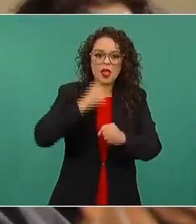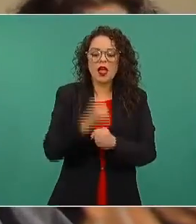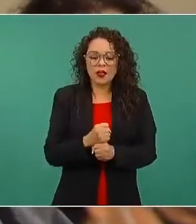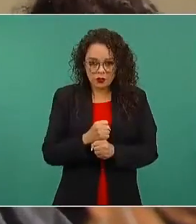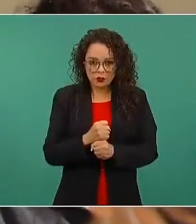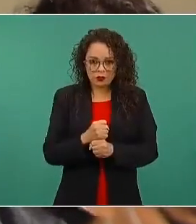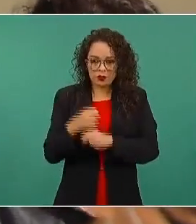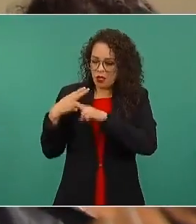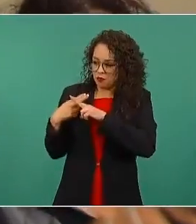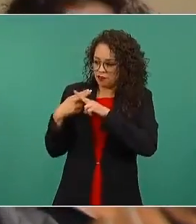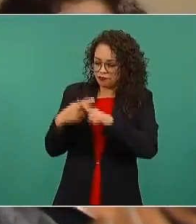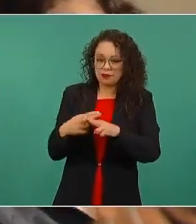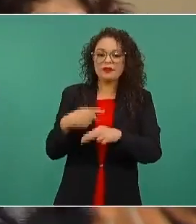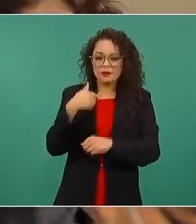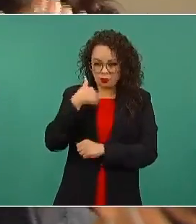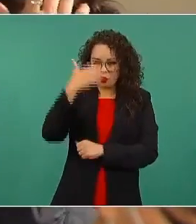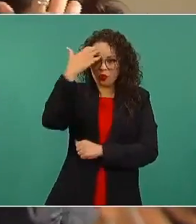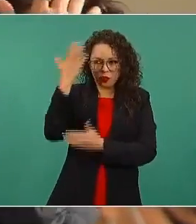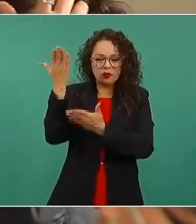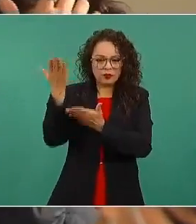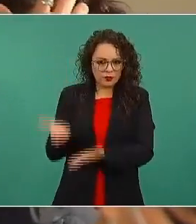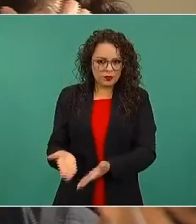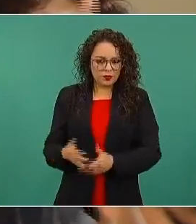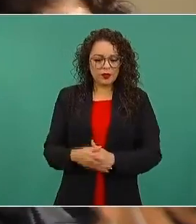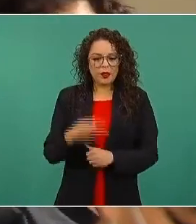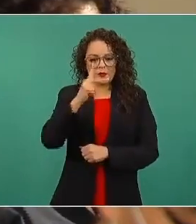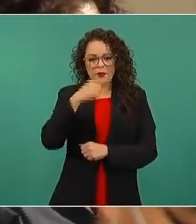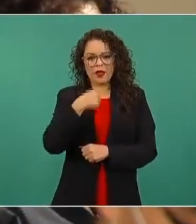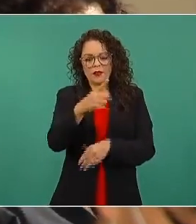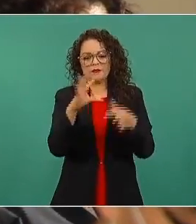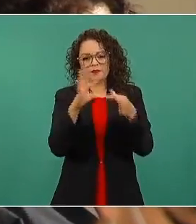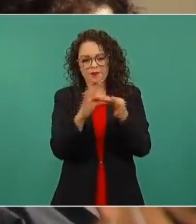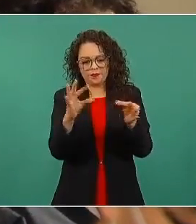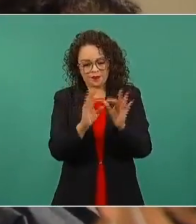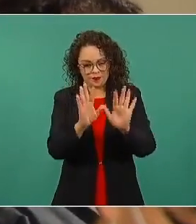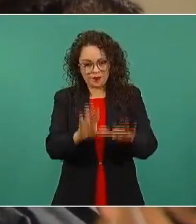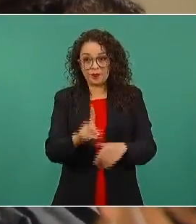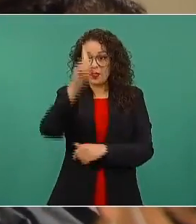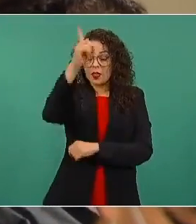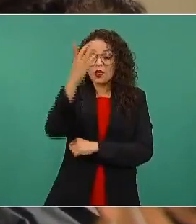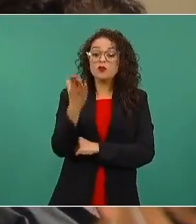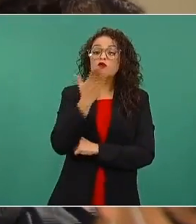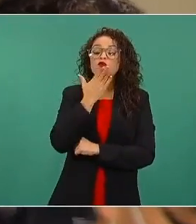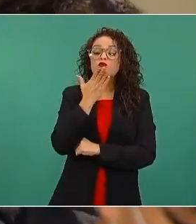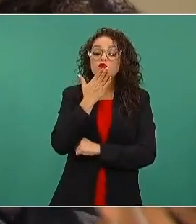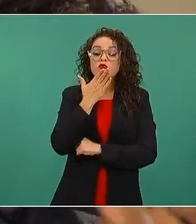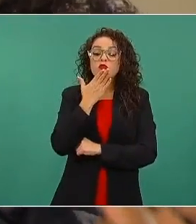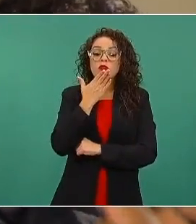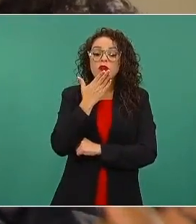que yo le estoy comentando. Yo en Sonora tengo